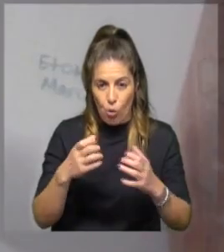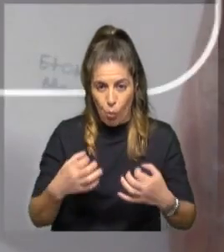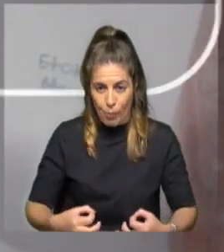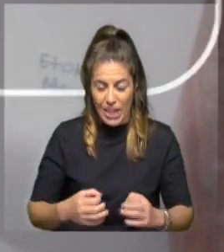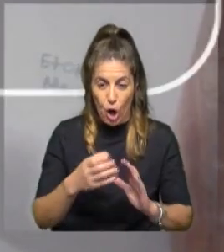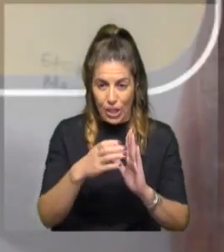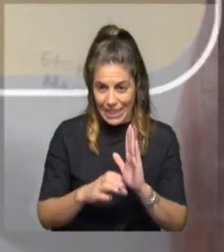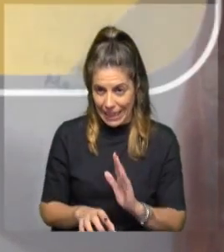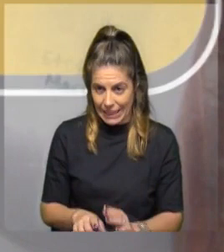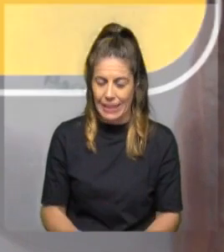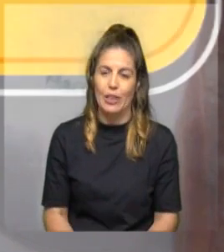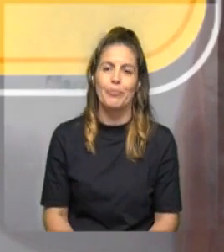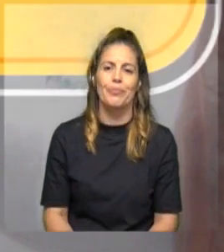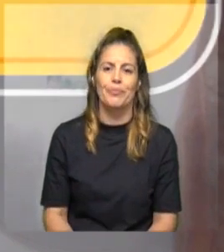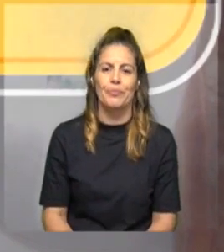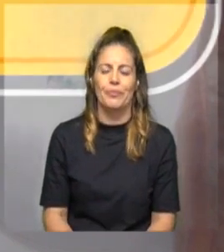características.